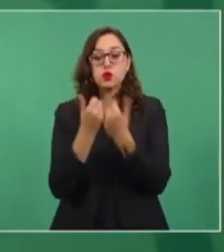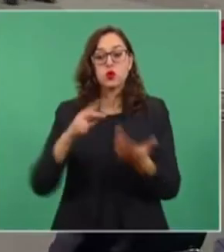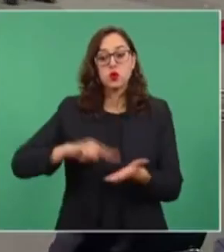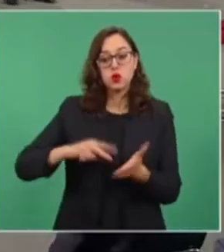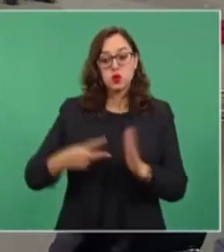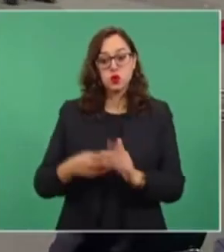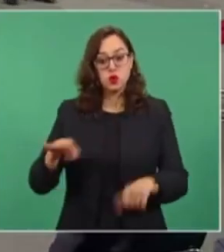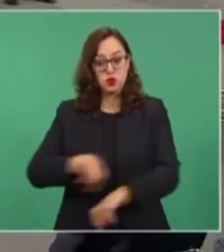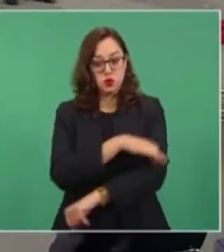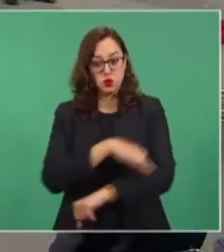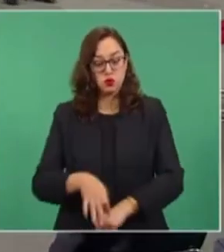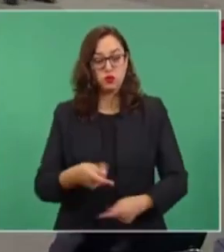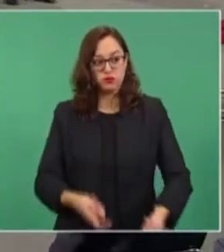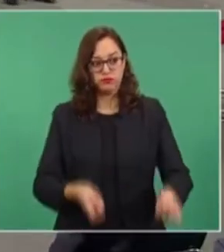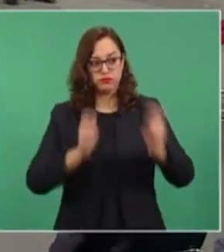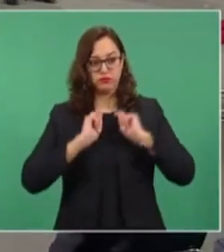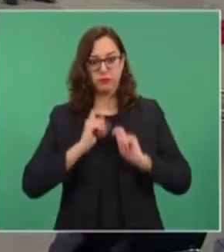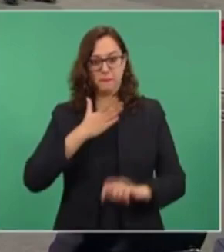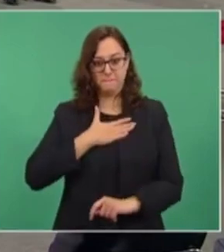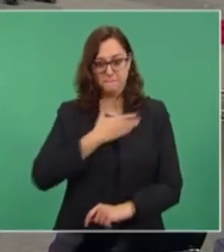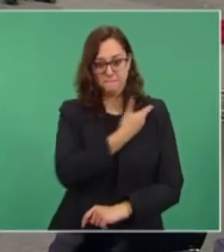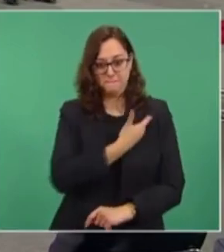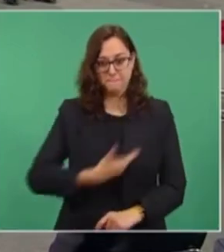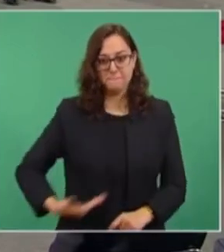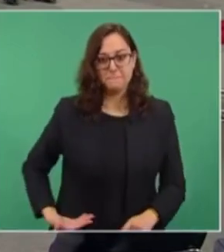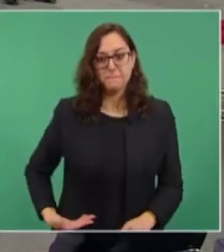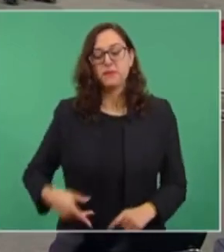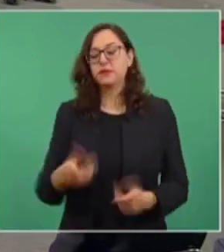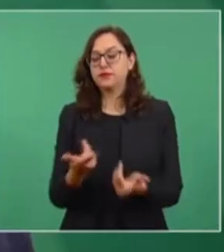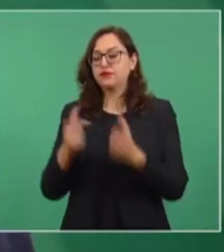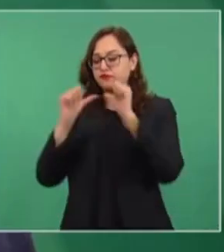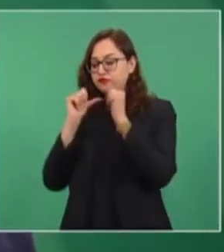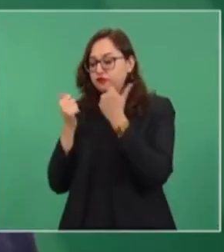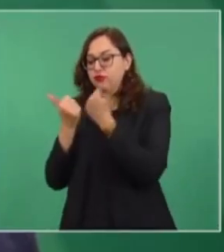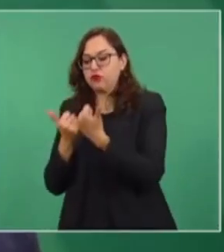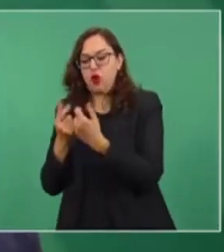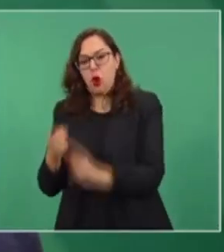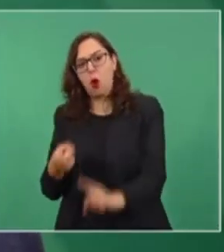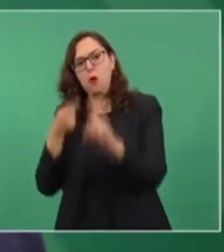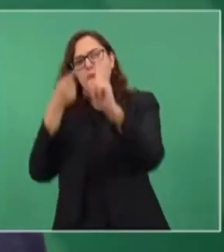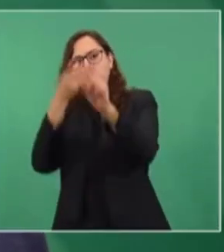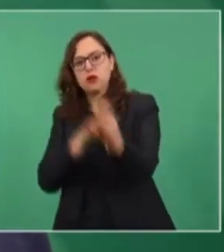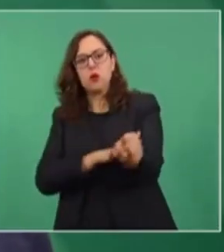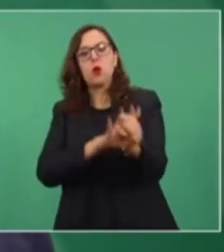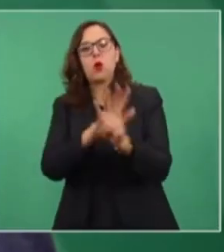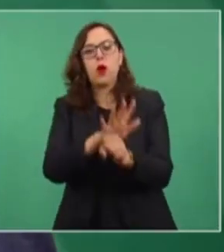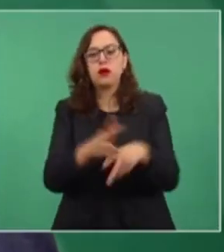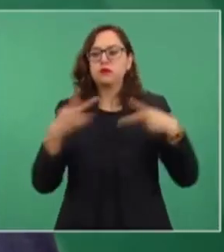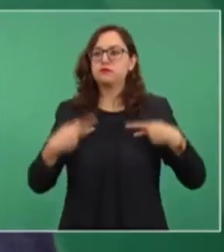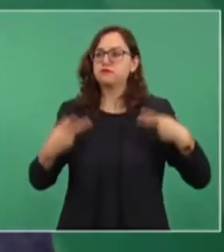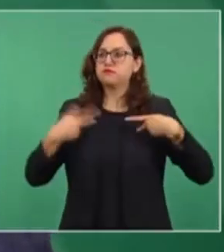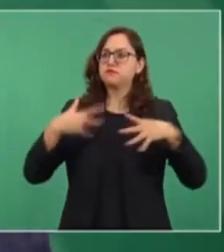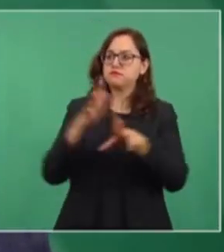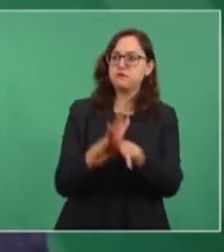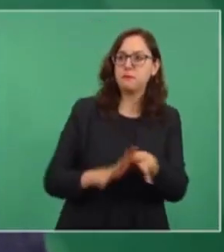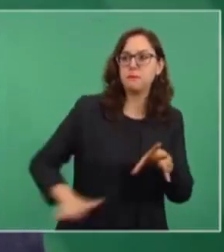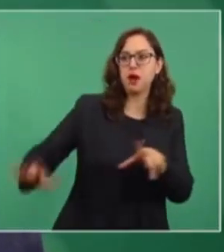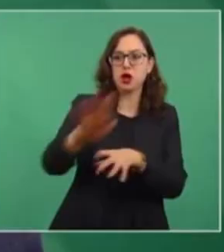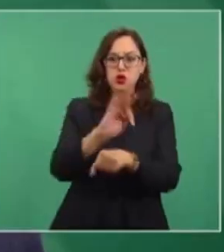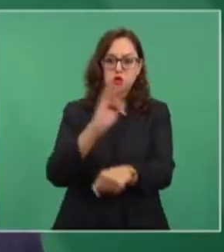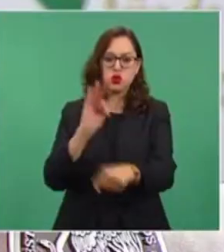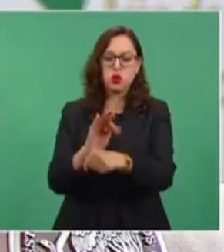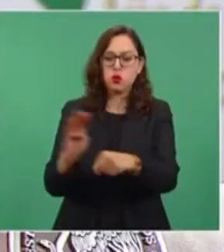la cual me honro en presidir, son organizaciones sociales que buscan el bien de la nación y de las personas, a base de un